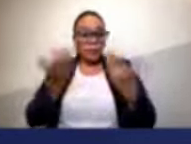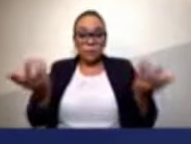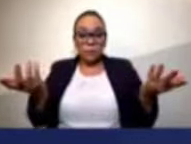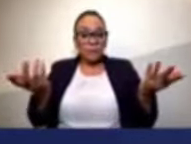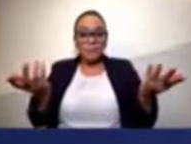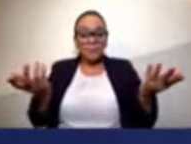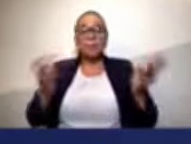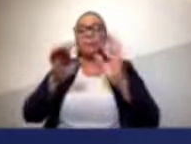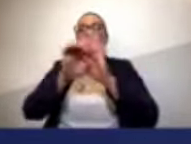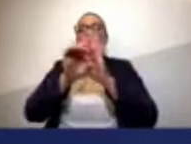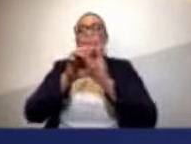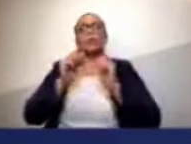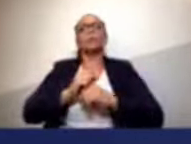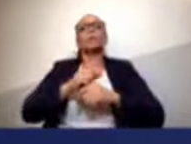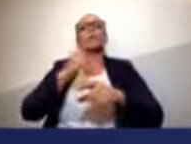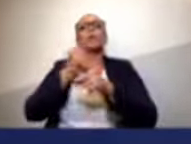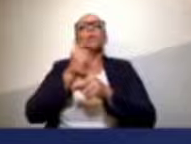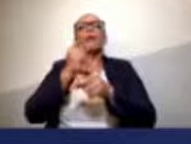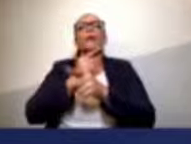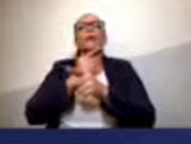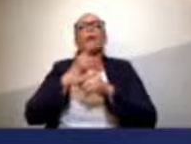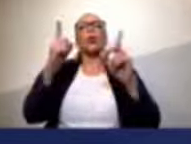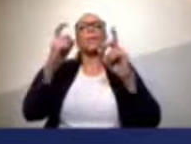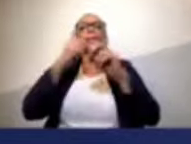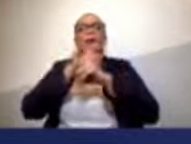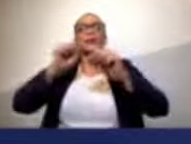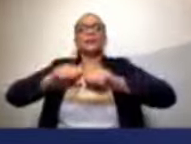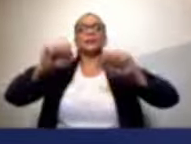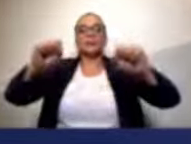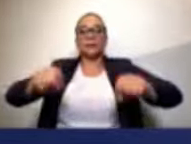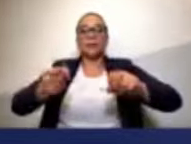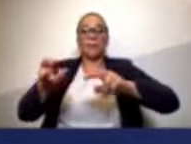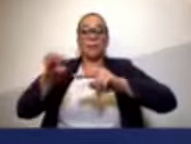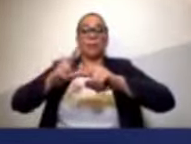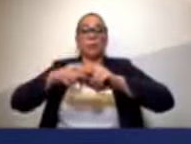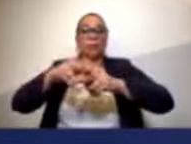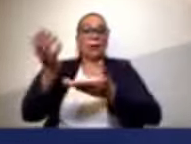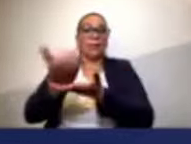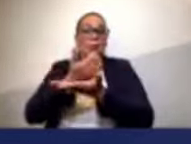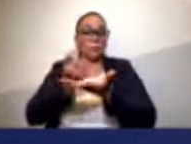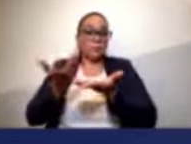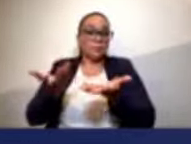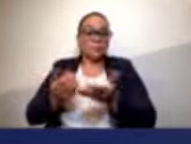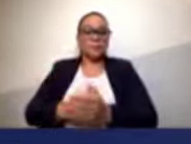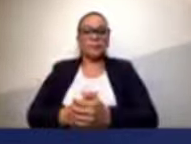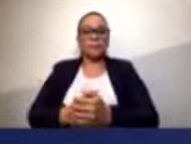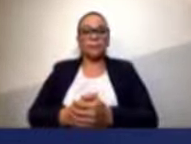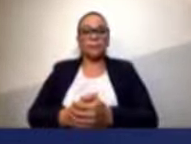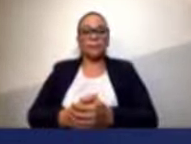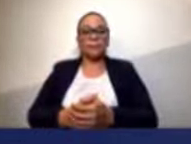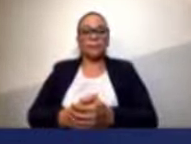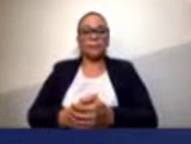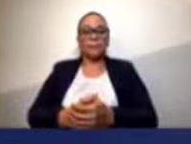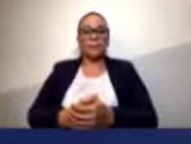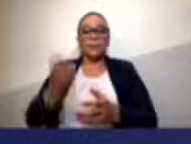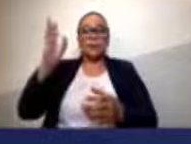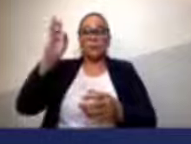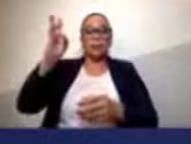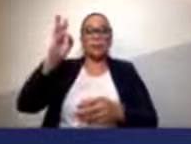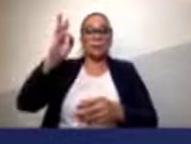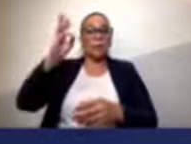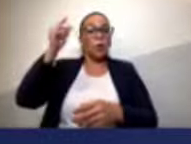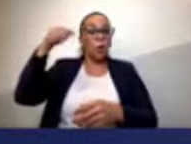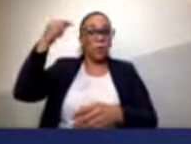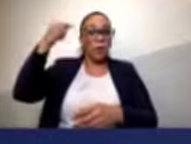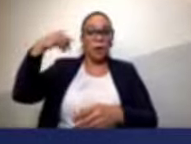ejemplo, corregir la complejidad de nuestro sistema tributario. 6 administraciones